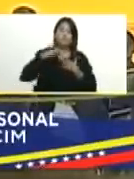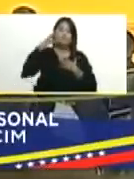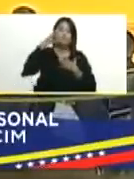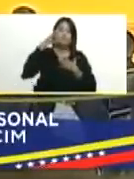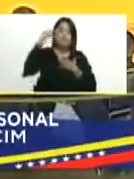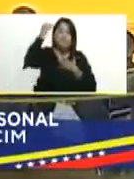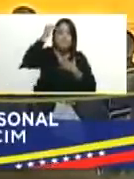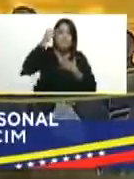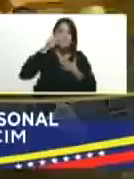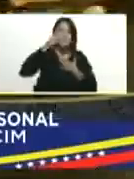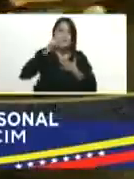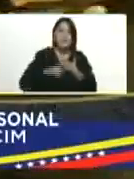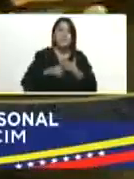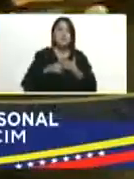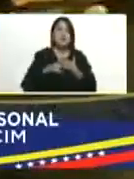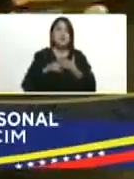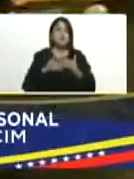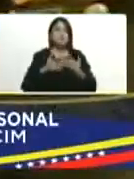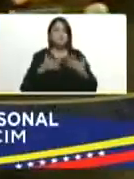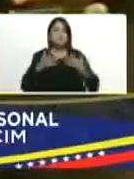accionar.